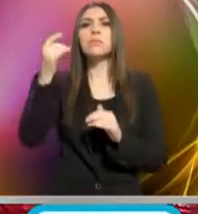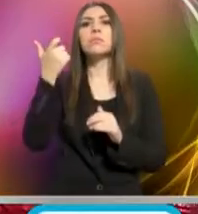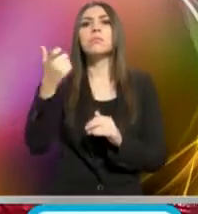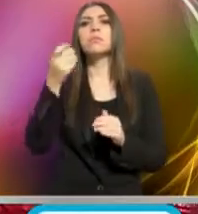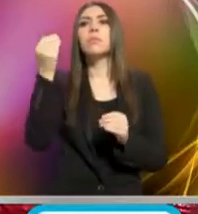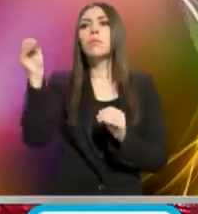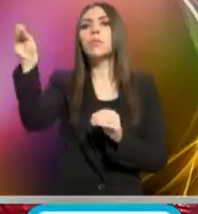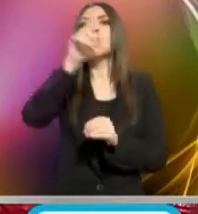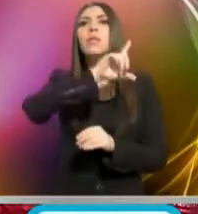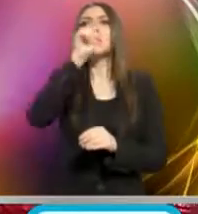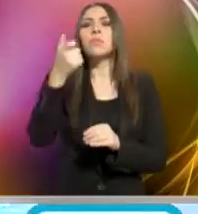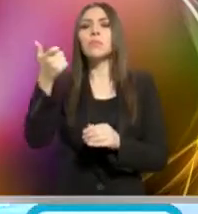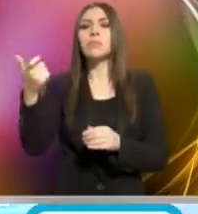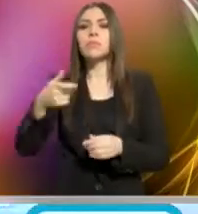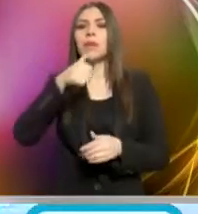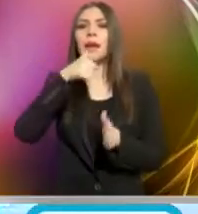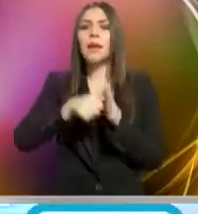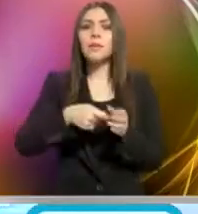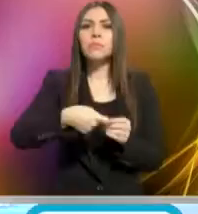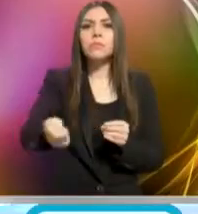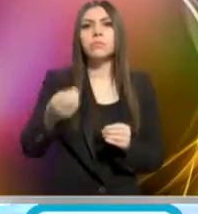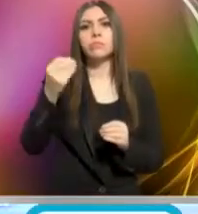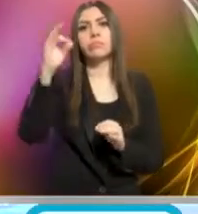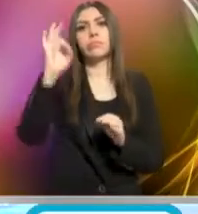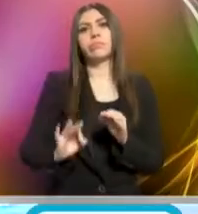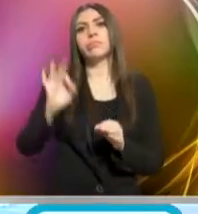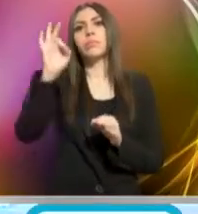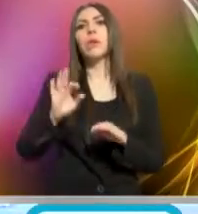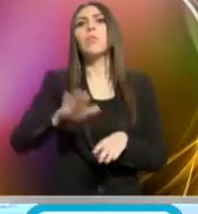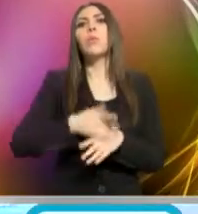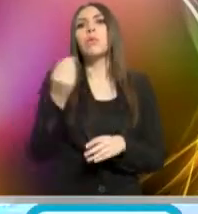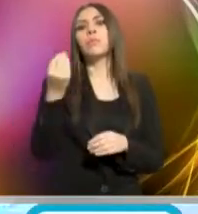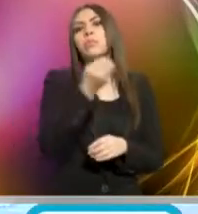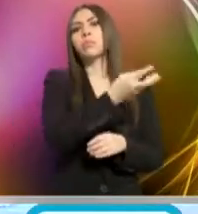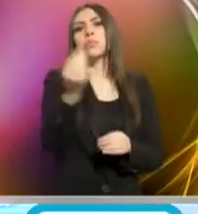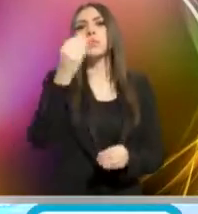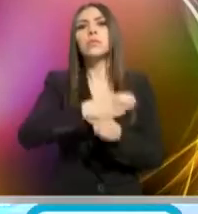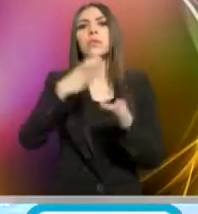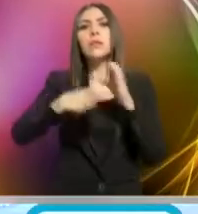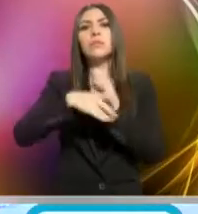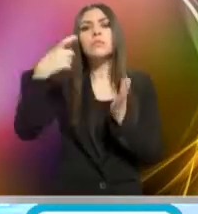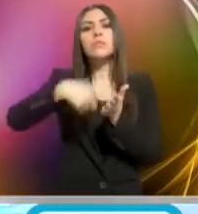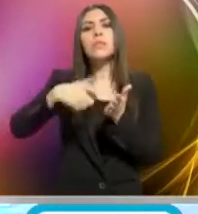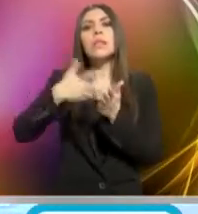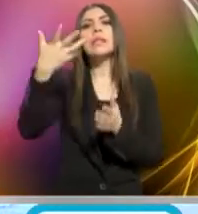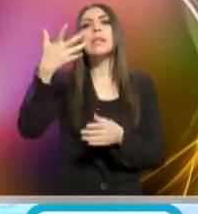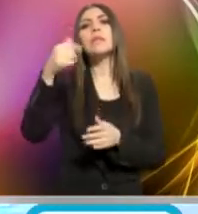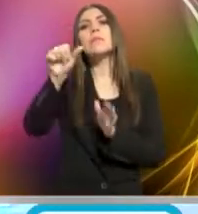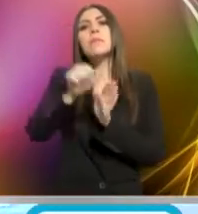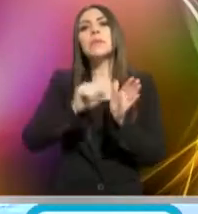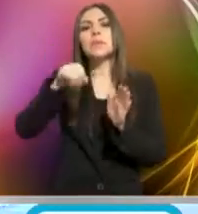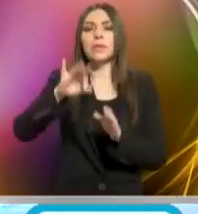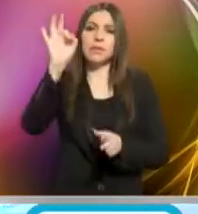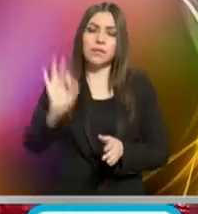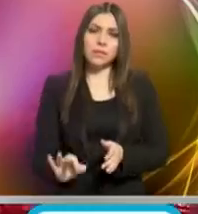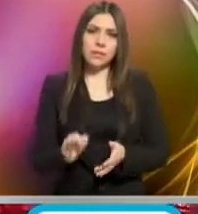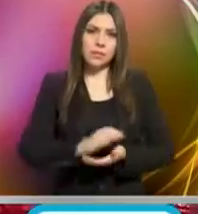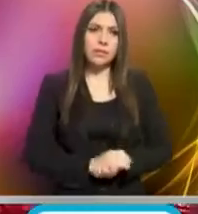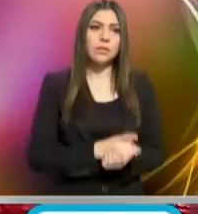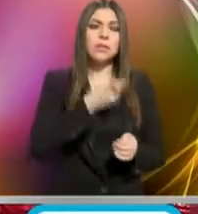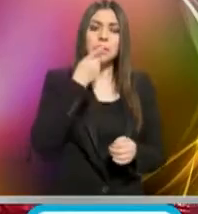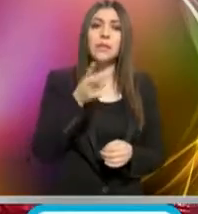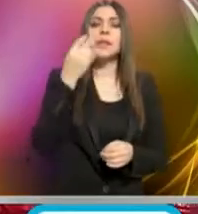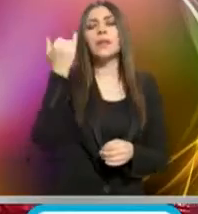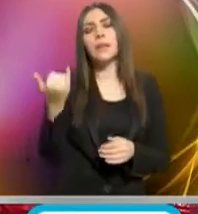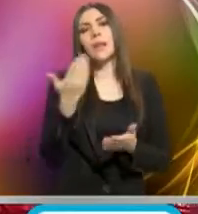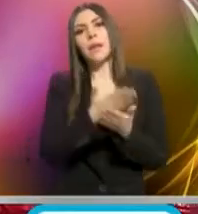Sí, o sea, llega la mensualidad y son 10 mensualidades de los 10 meses sin interés que compraste. Hablábamos también de que tus hijos suelen pedir muchos